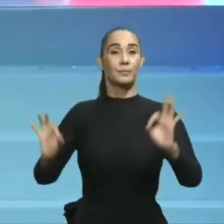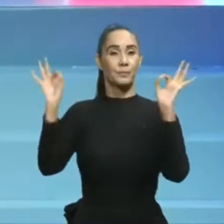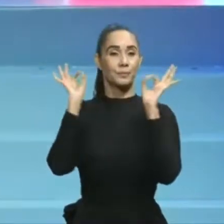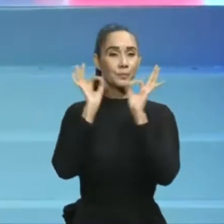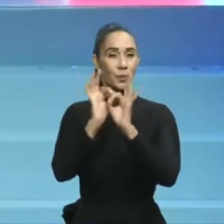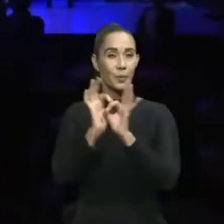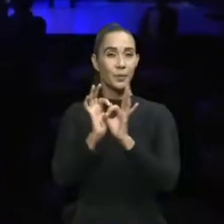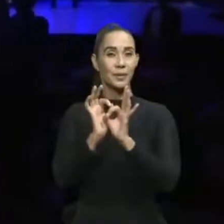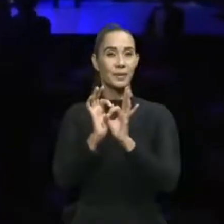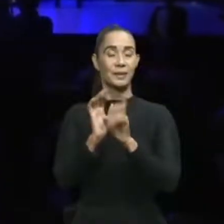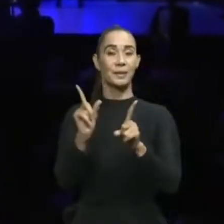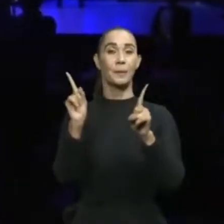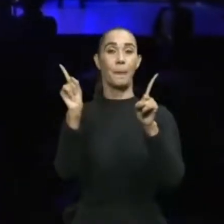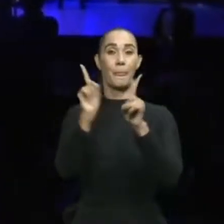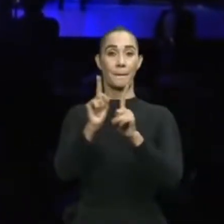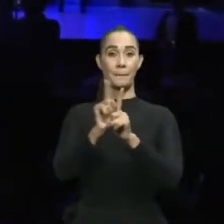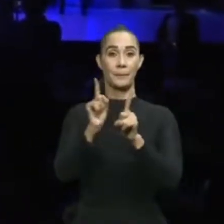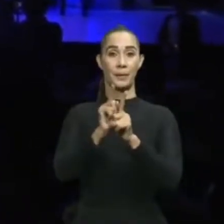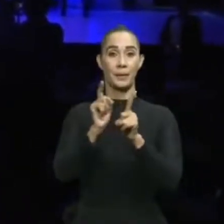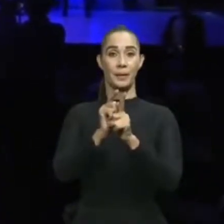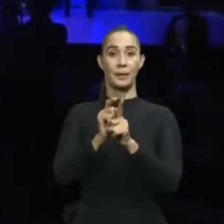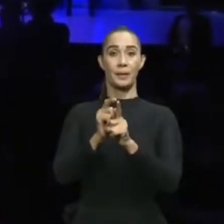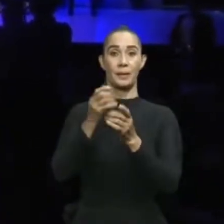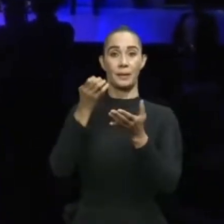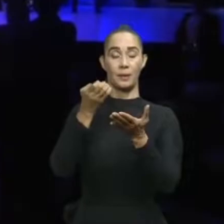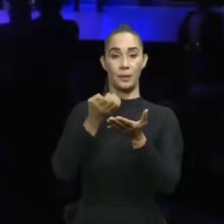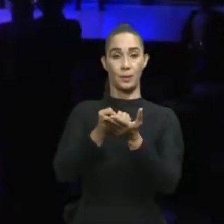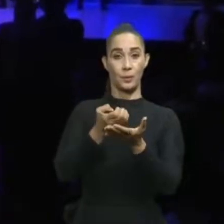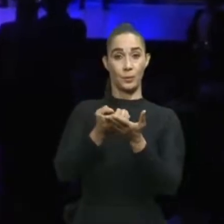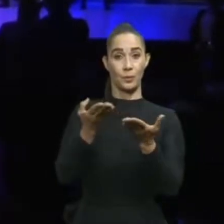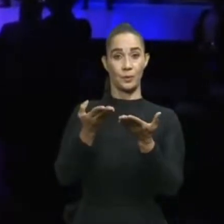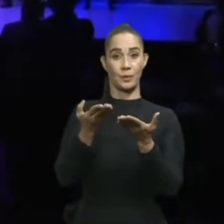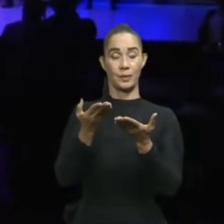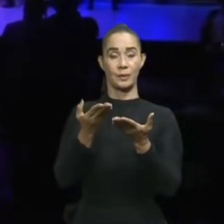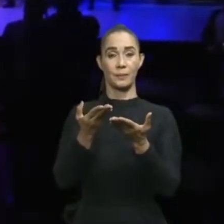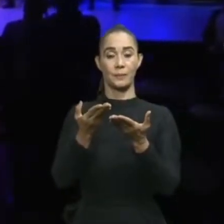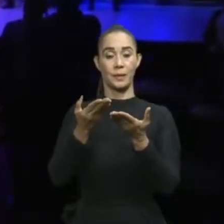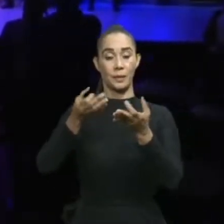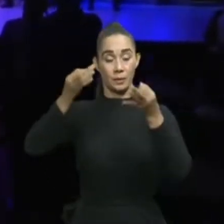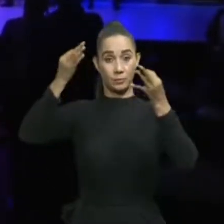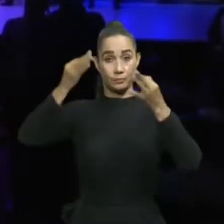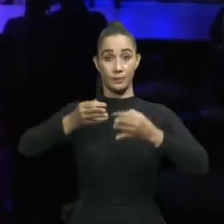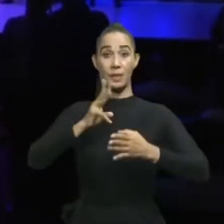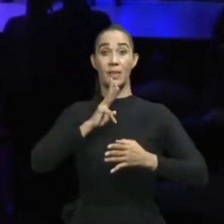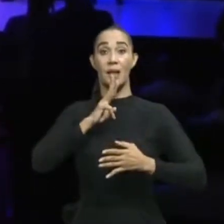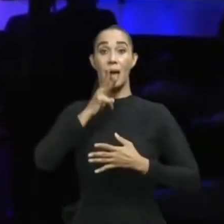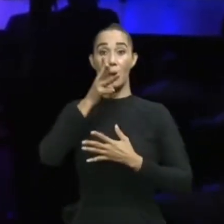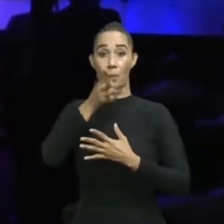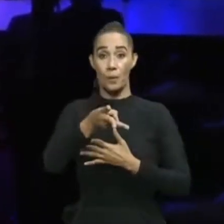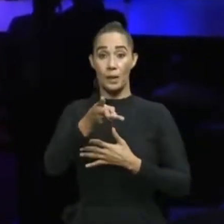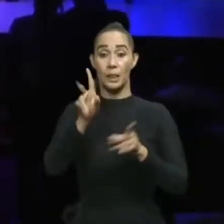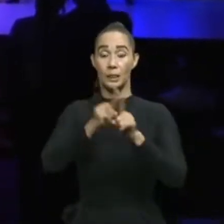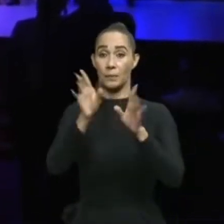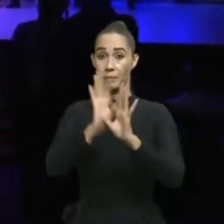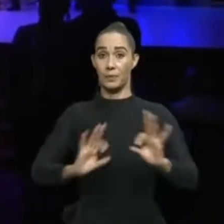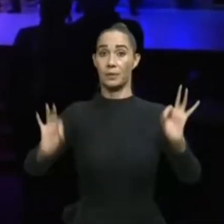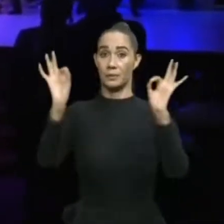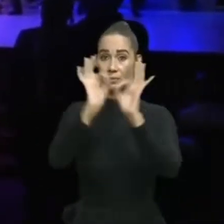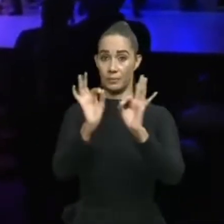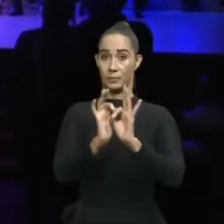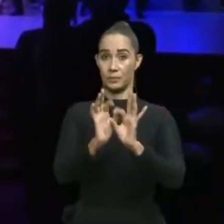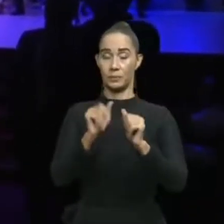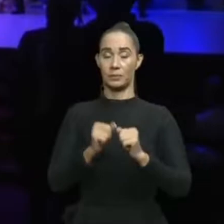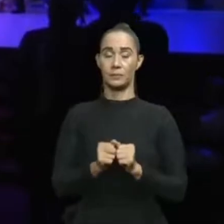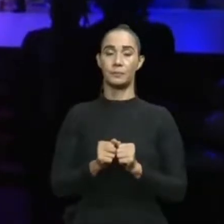también lo es la de nuestros recursos hídricos la correcta gestión del agua también es para nosotros una prioridad nacional